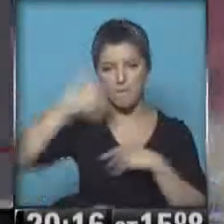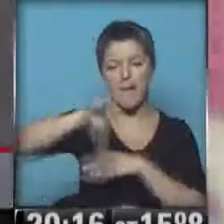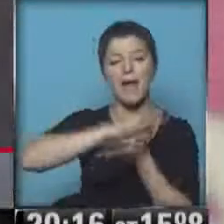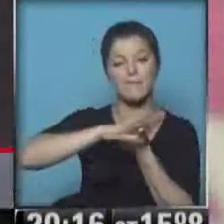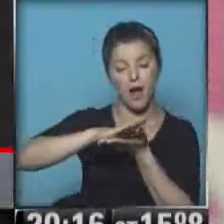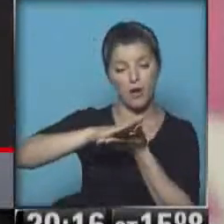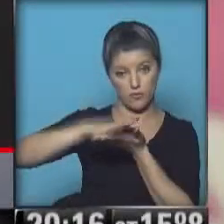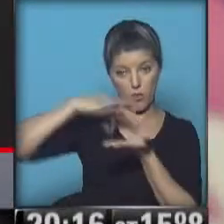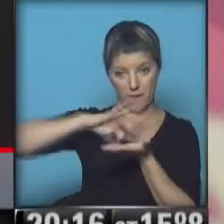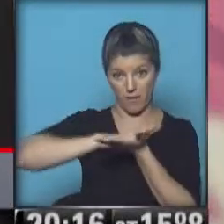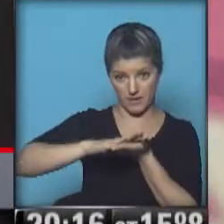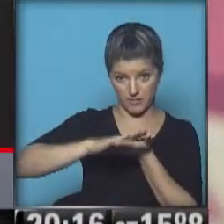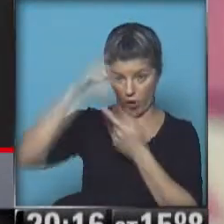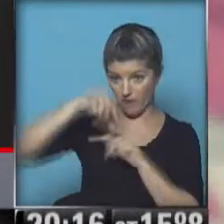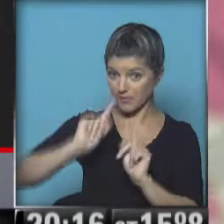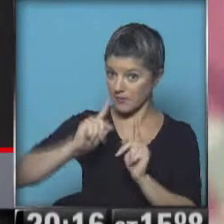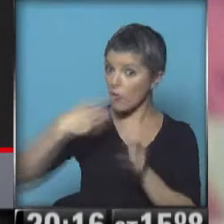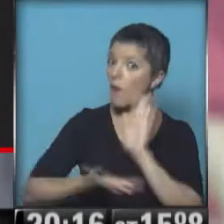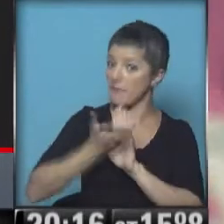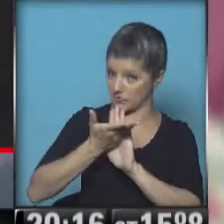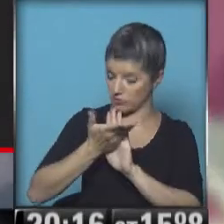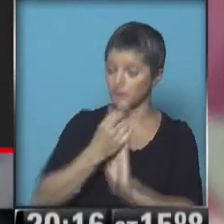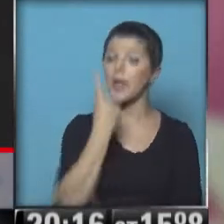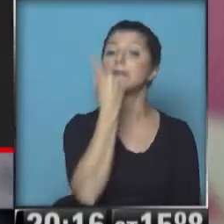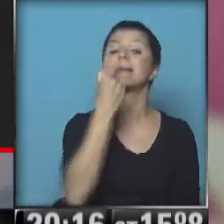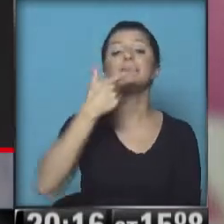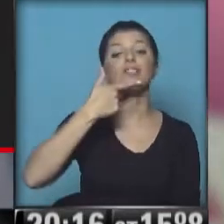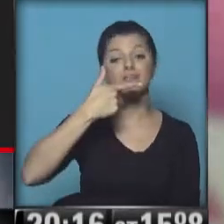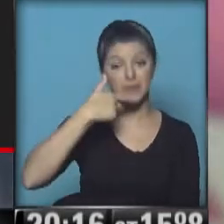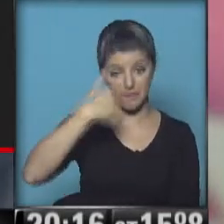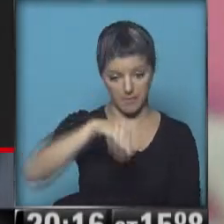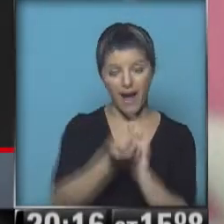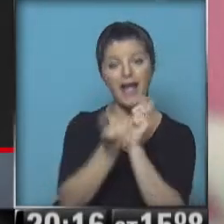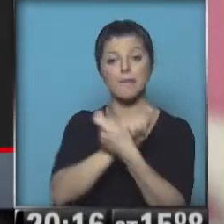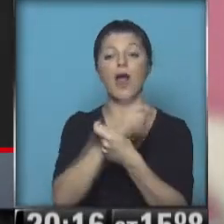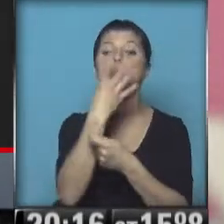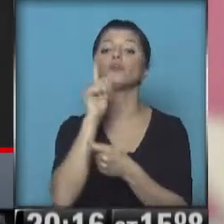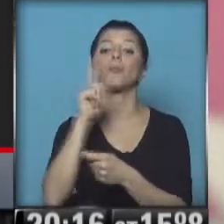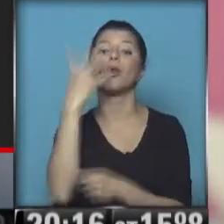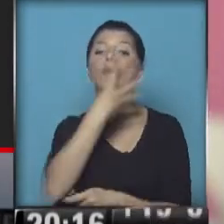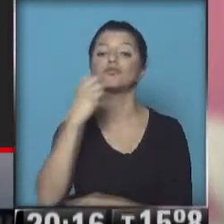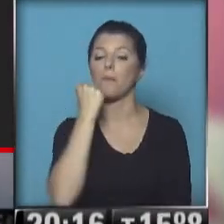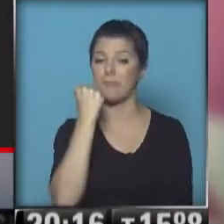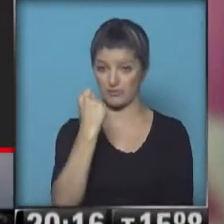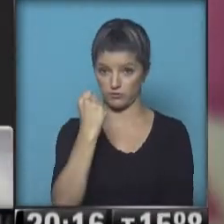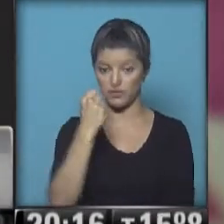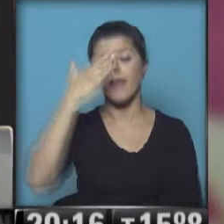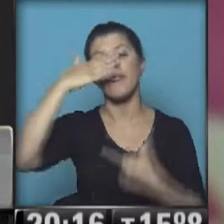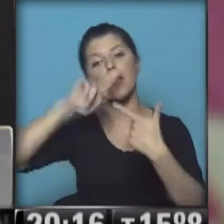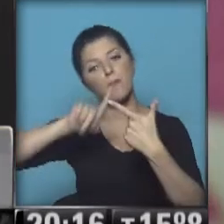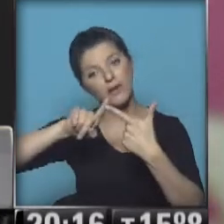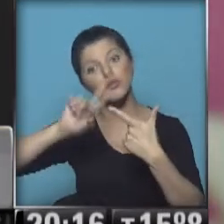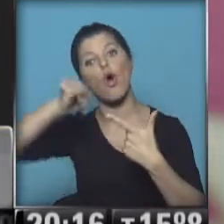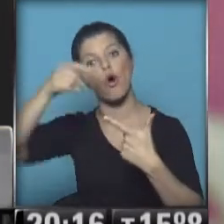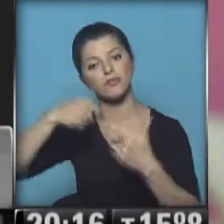y móvil ahora con este aumento. A partir del 1 de septiembre pasa a 4.400 pesos y después una